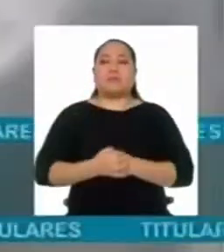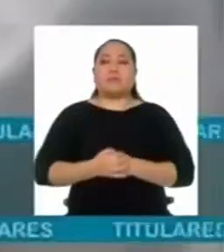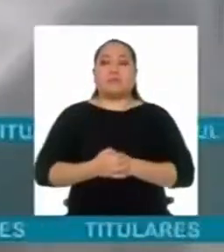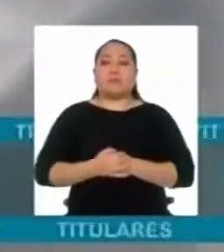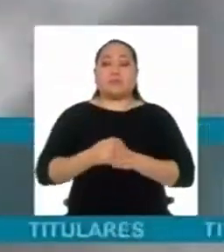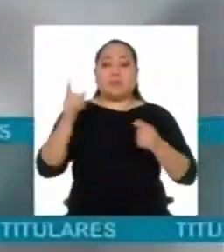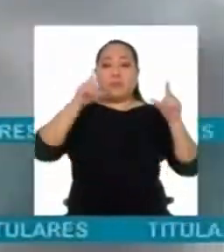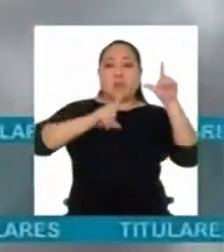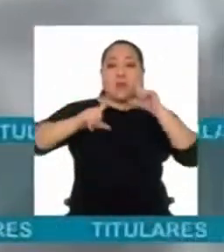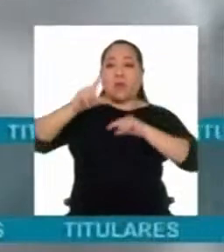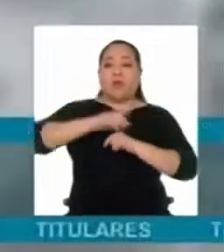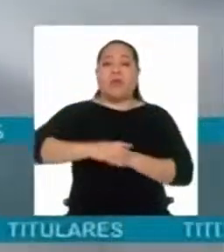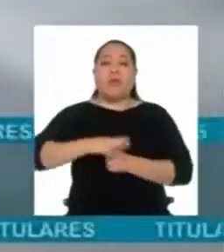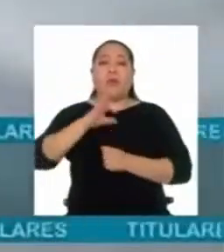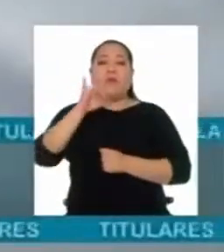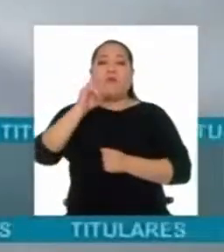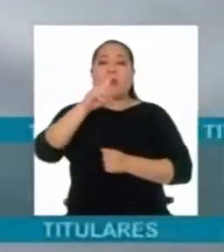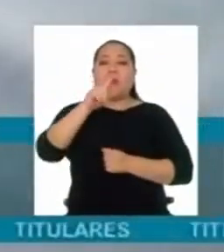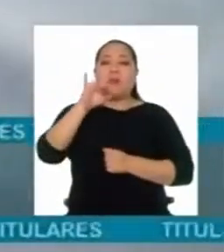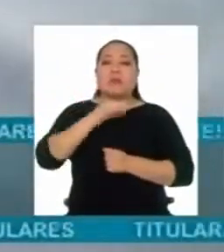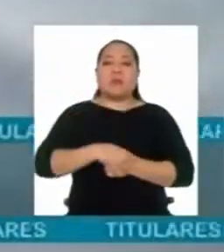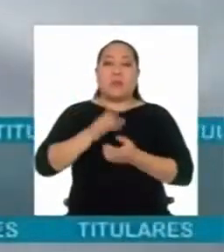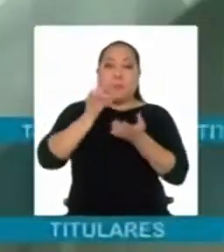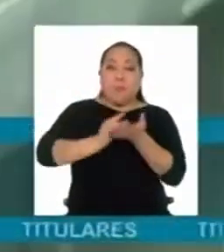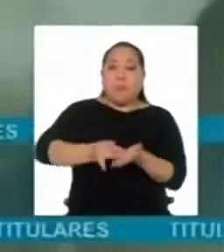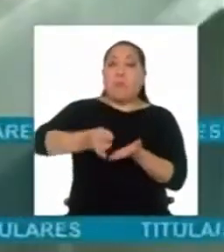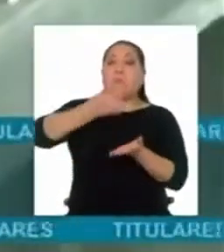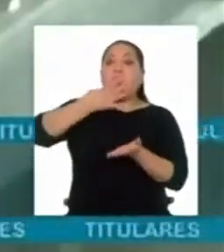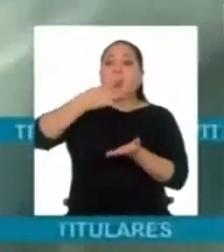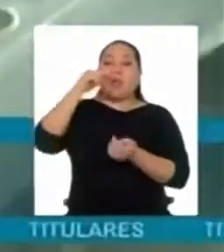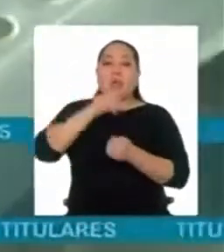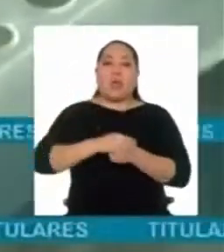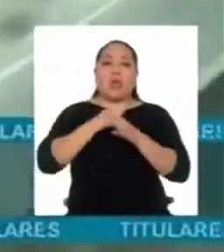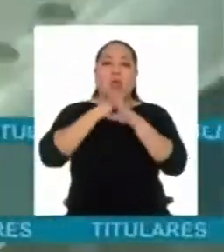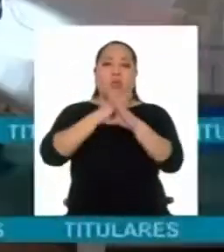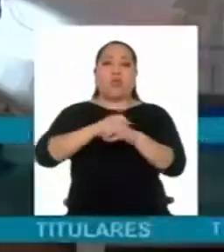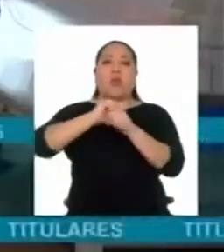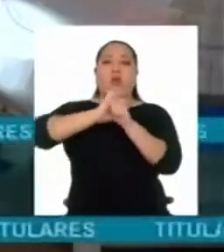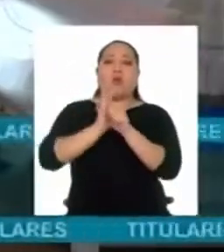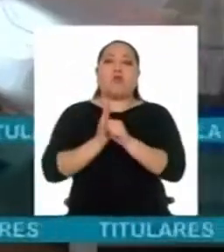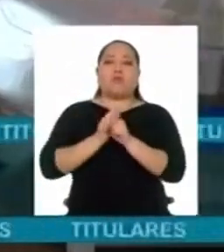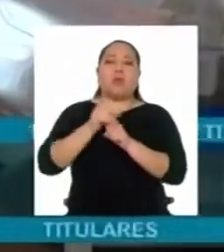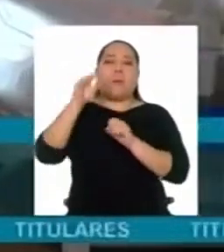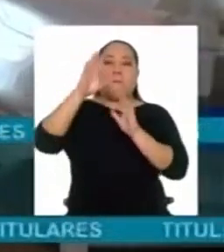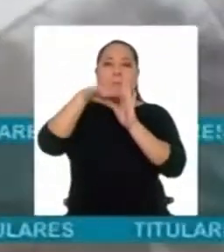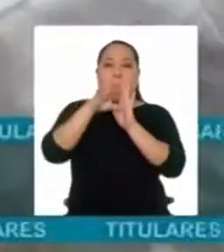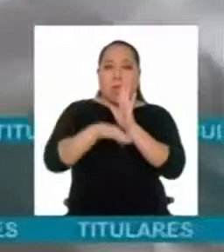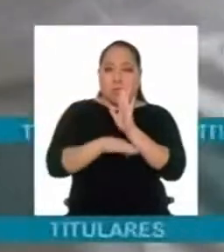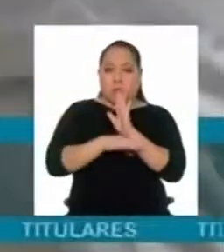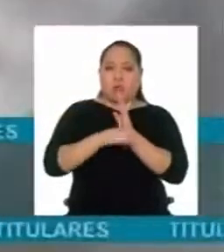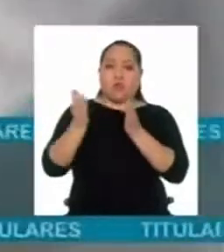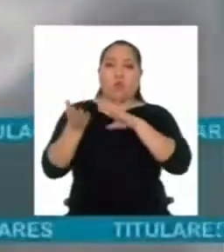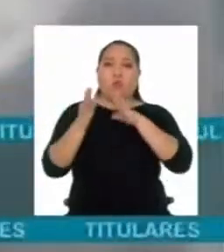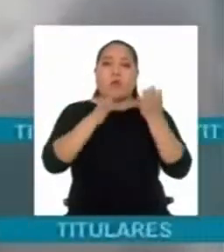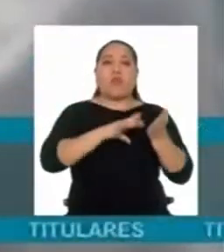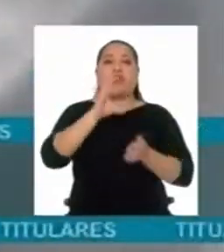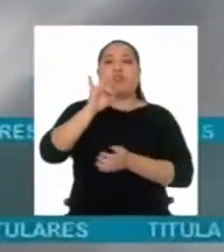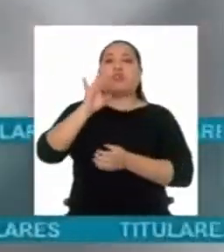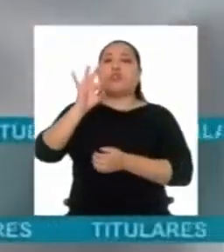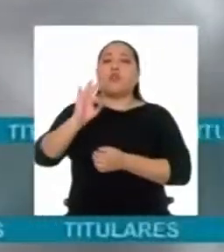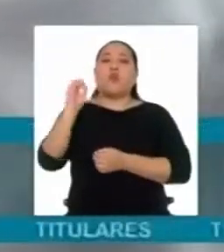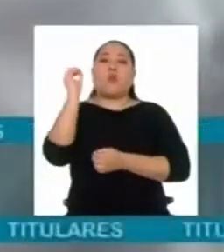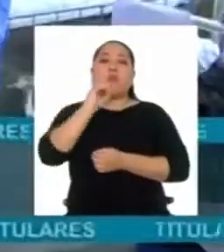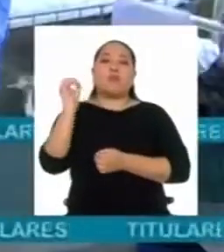Laboratorio Pfizer anuncia una píldora contra COVID-19. Tratamiento oral reduce el riesgo de muerte y hospitalización en un 89% en